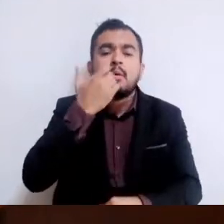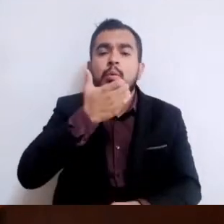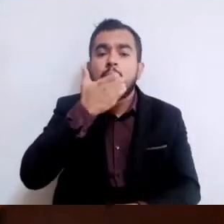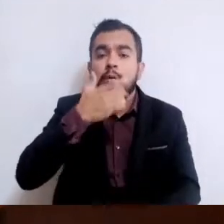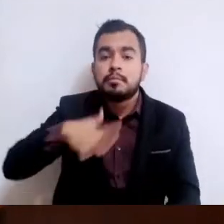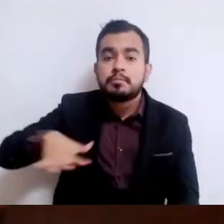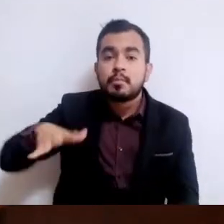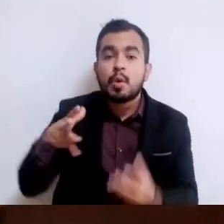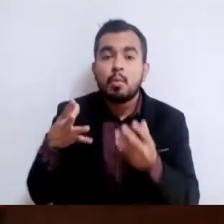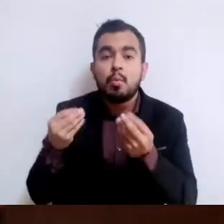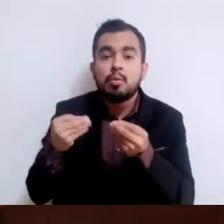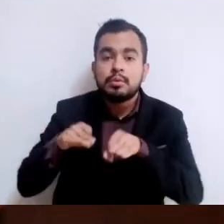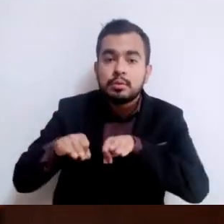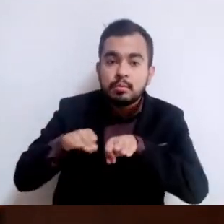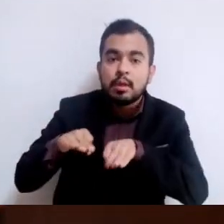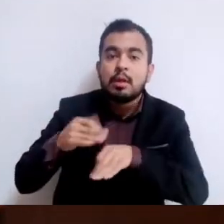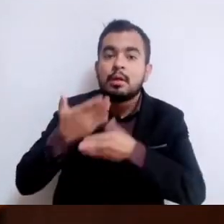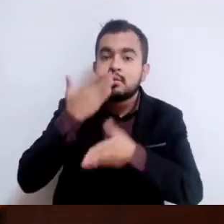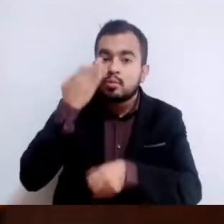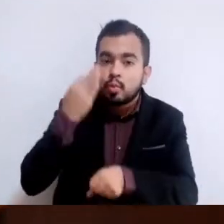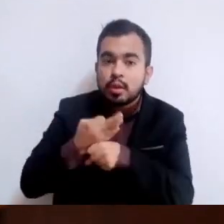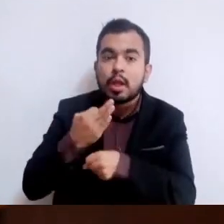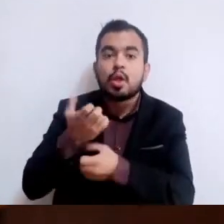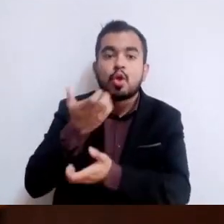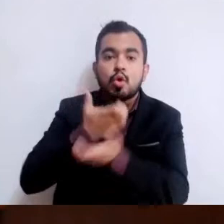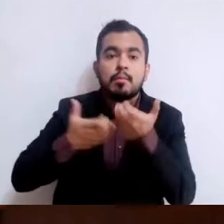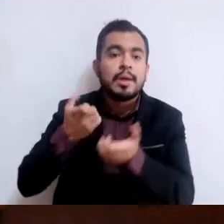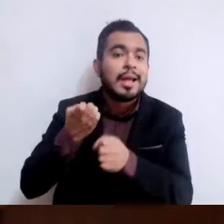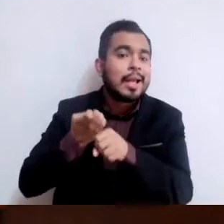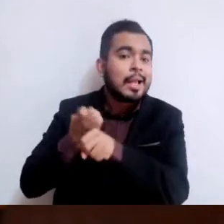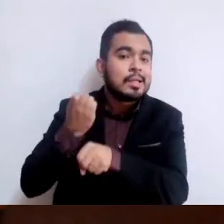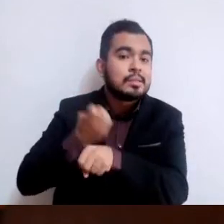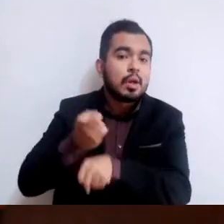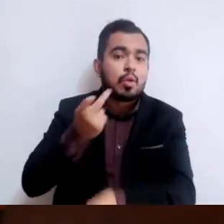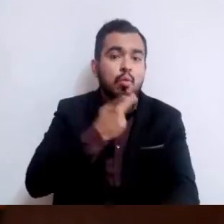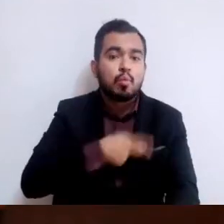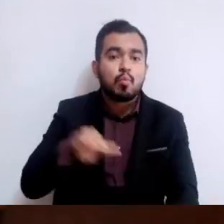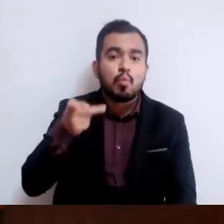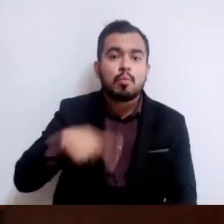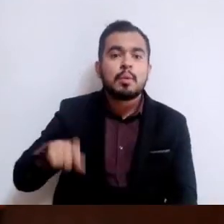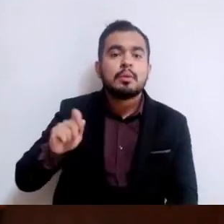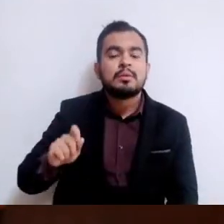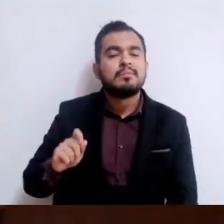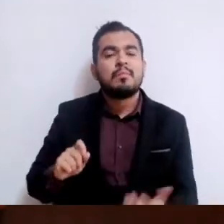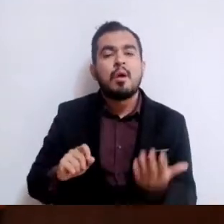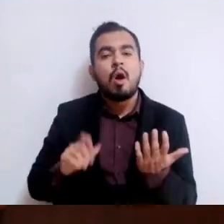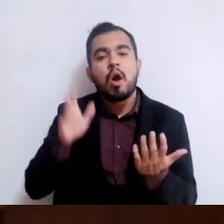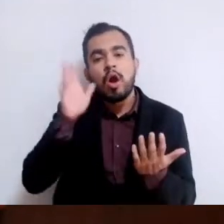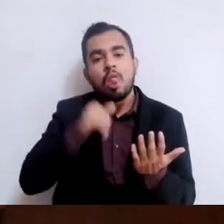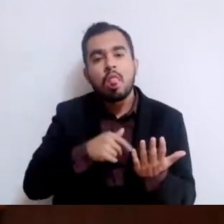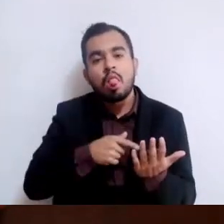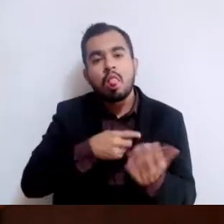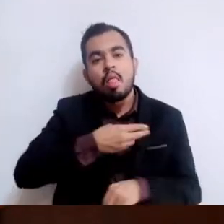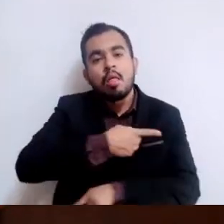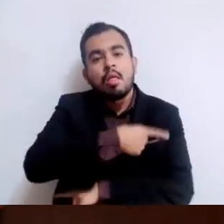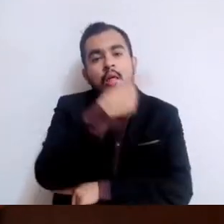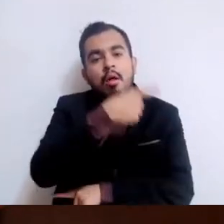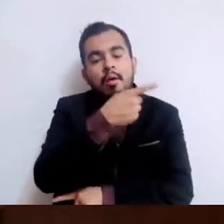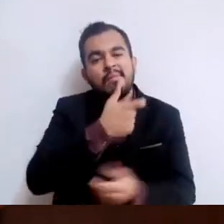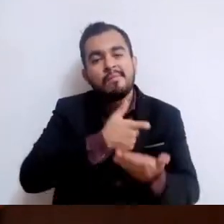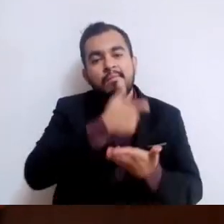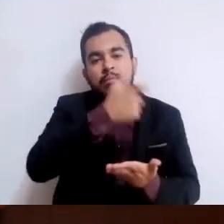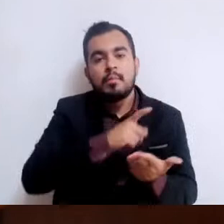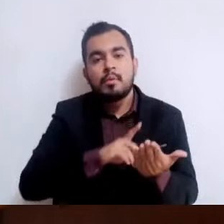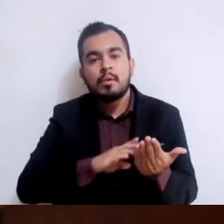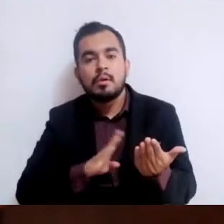trabajadores, estudiantes, empleados y comerciantes de los estados más pobres transitar a los costados a fin de evadir el pago de estas tarifas, de